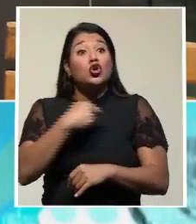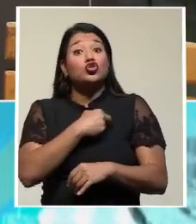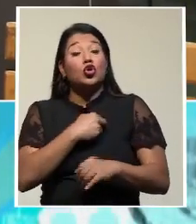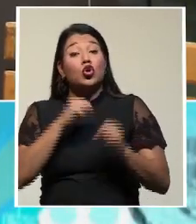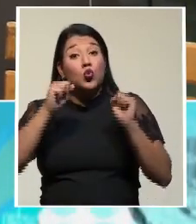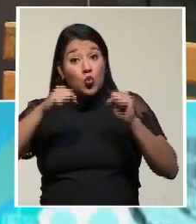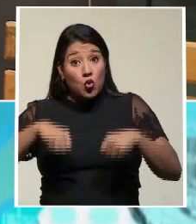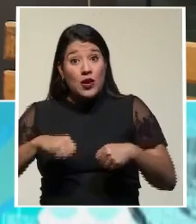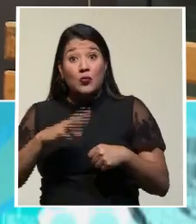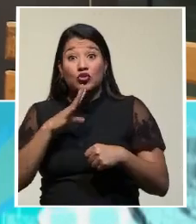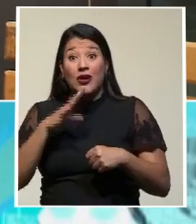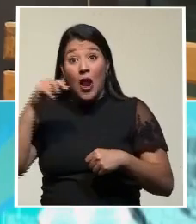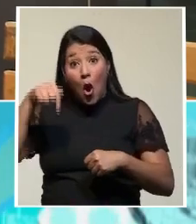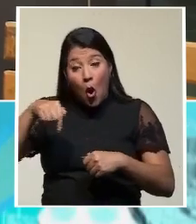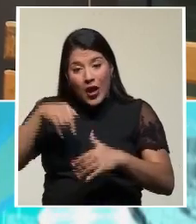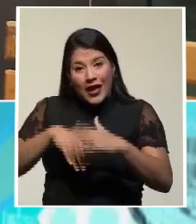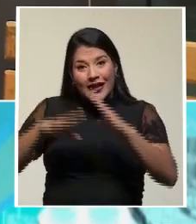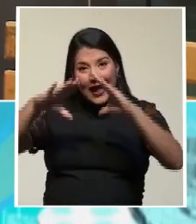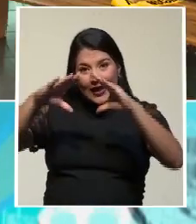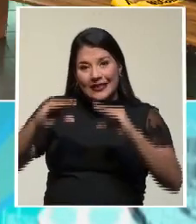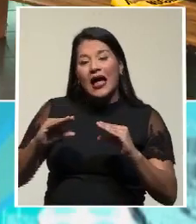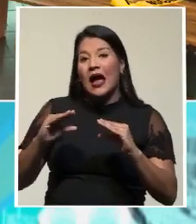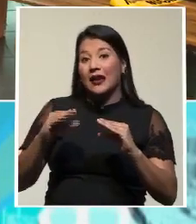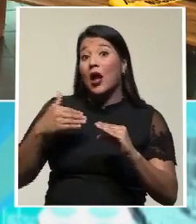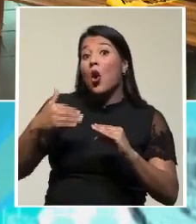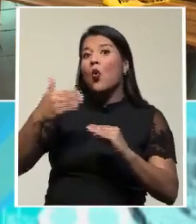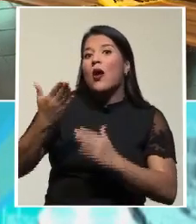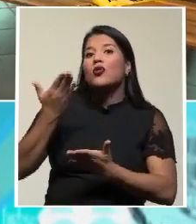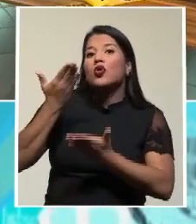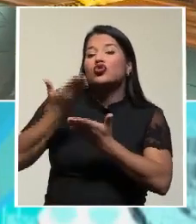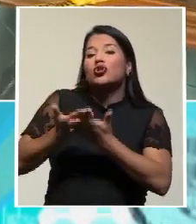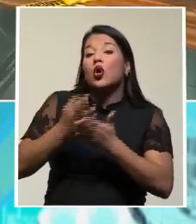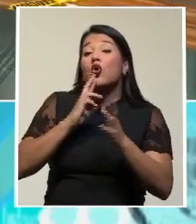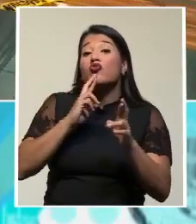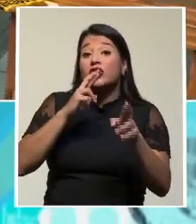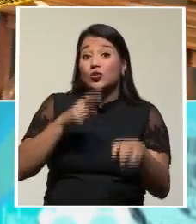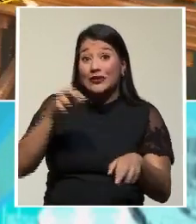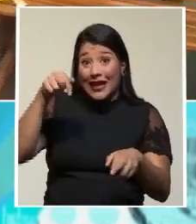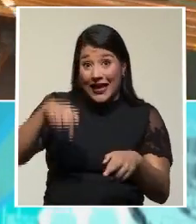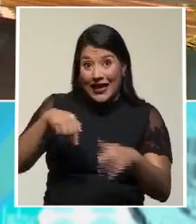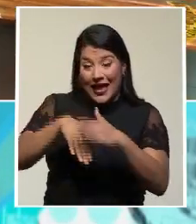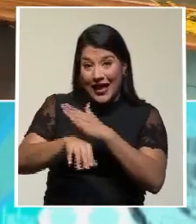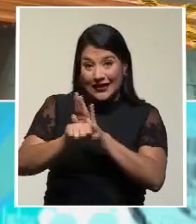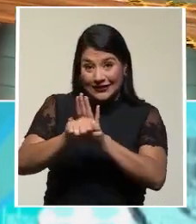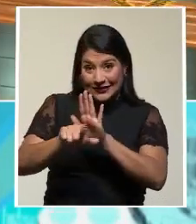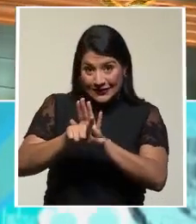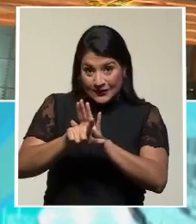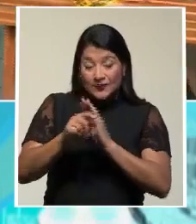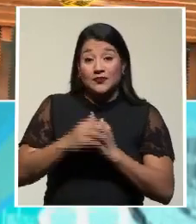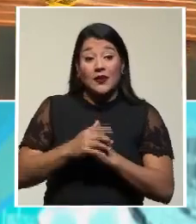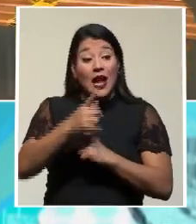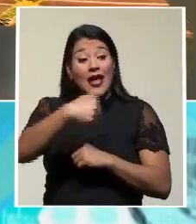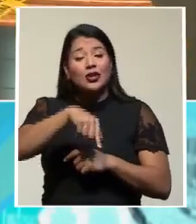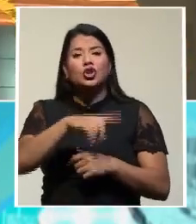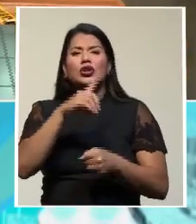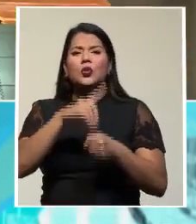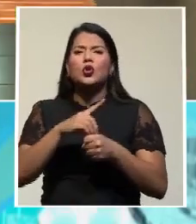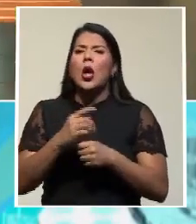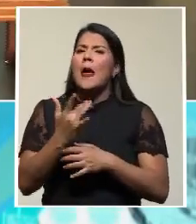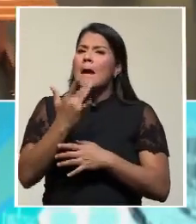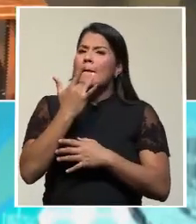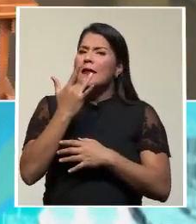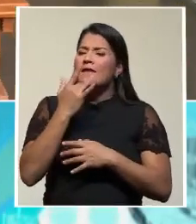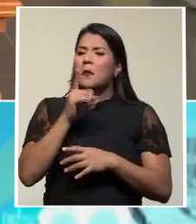ahora ya en horas avanzadas de la tarde que se presentó este voto acá en el Congreso. Los diputados pues preferían no hacer